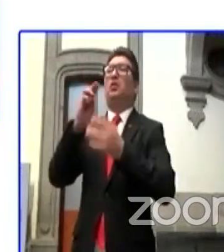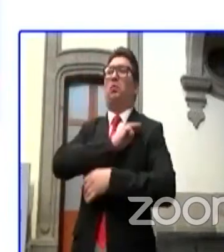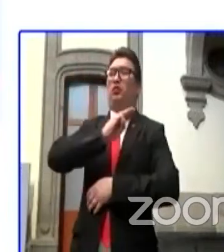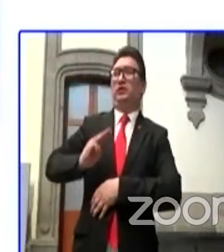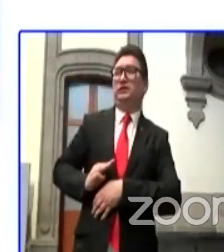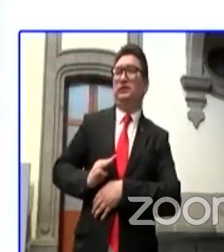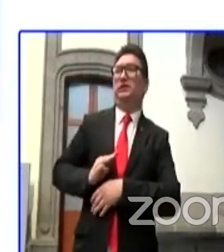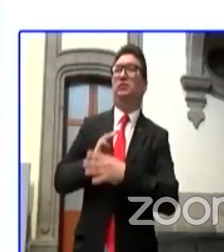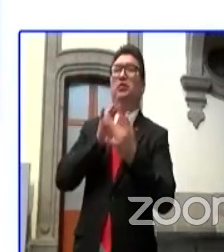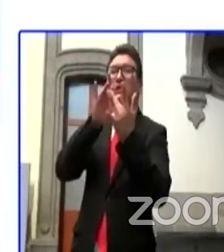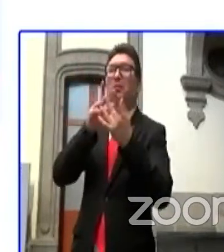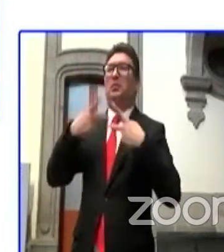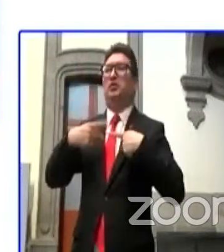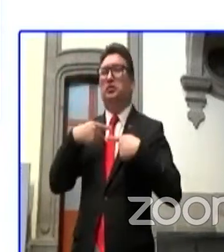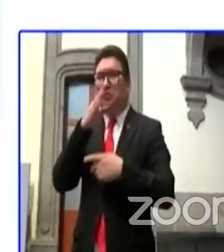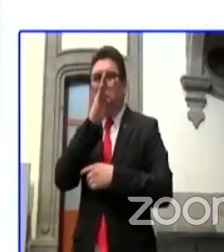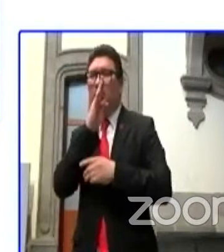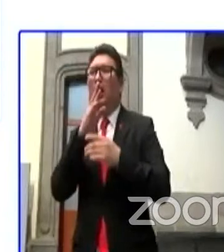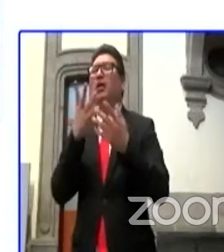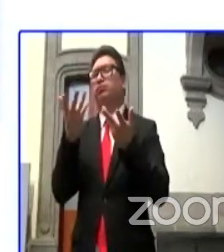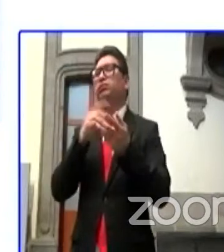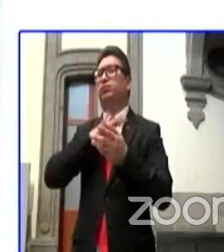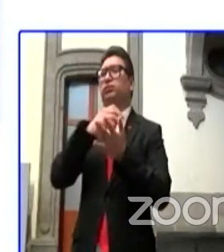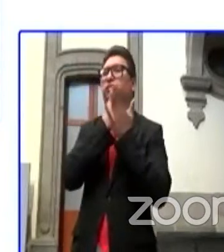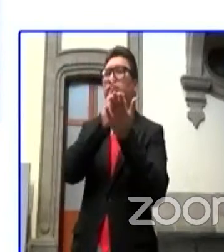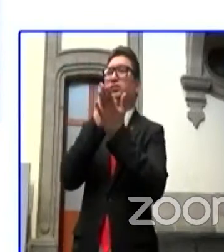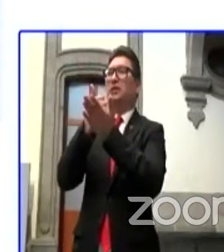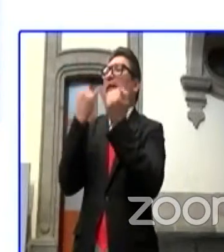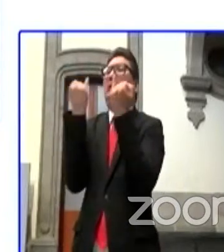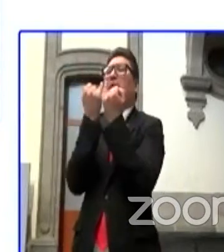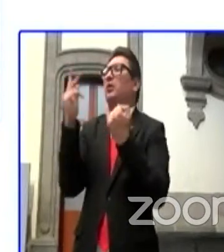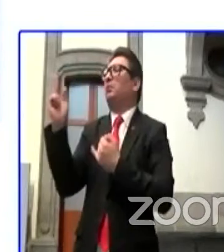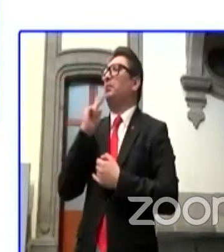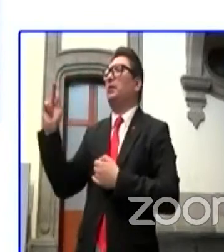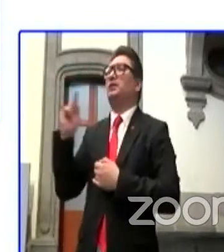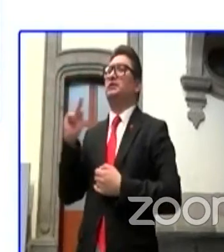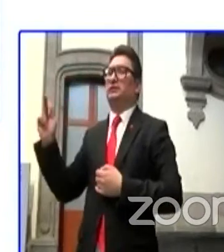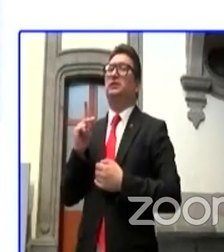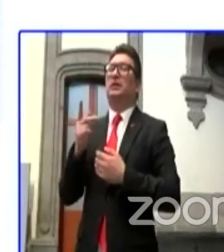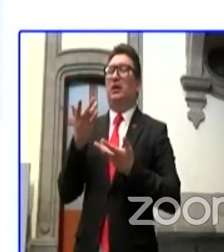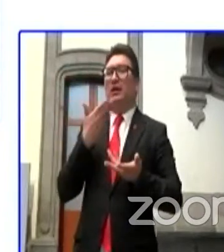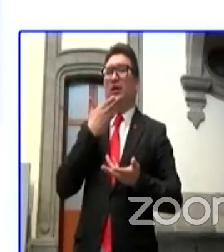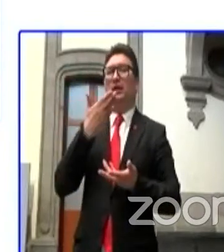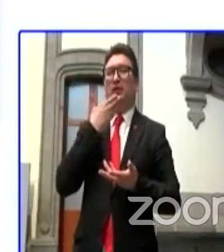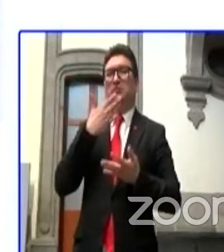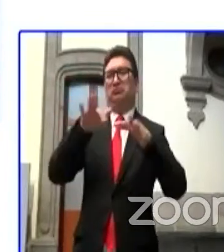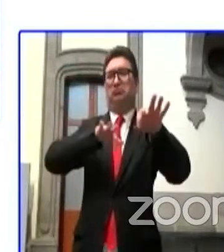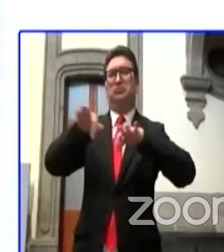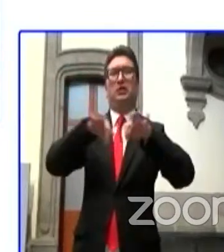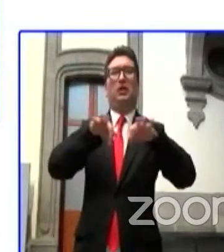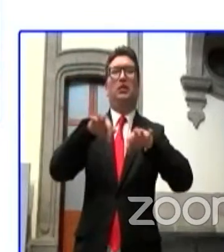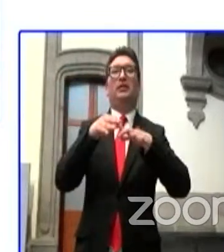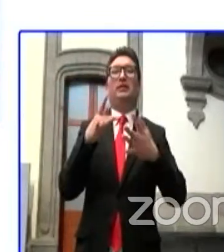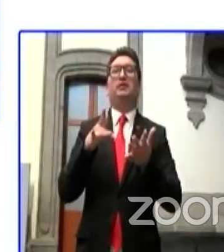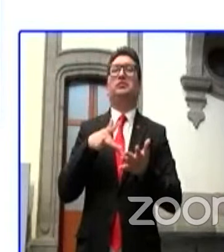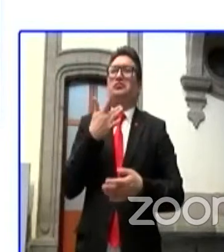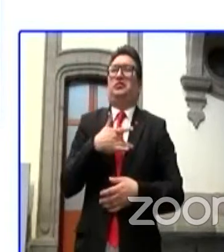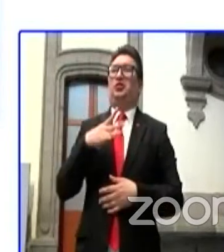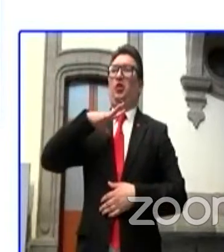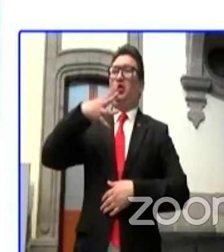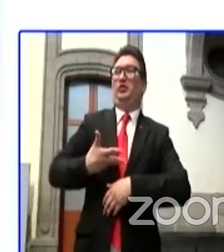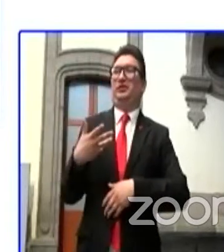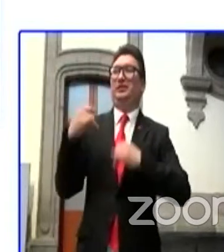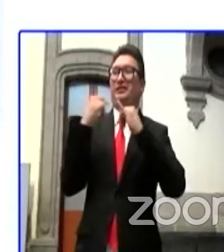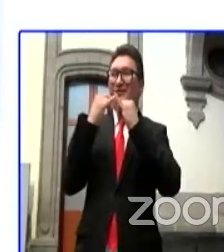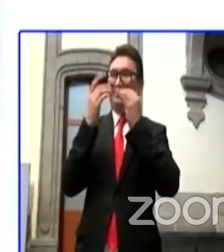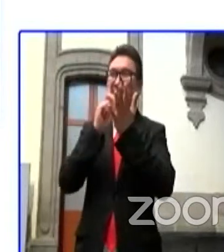con la persona y el instituto. Entonces es un trabajo muy similar el que nosotros estamos haciendo. Además, con orgullo les digo, desde el instituto